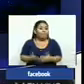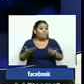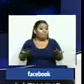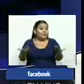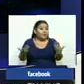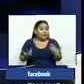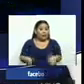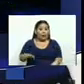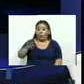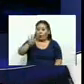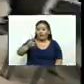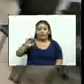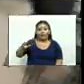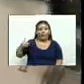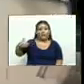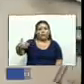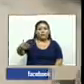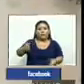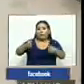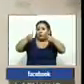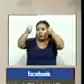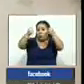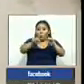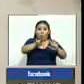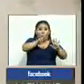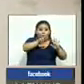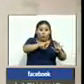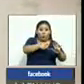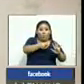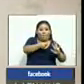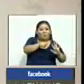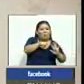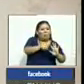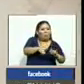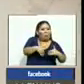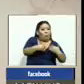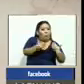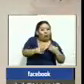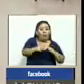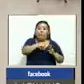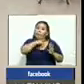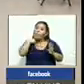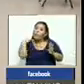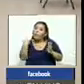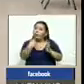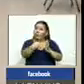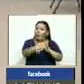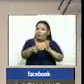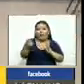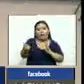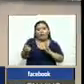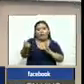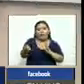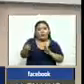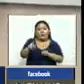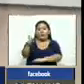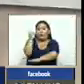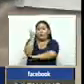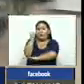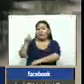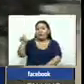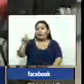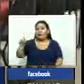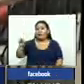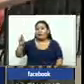Y a 45 años de prisión fueron condenados 8 policías acusados de ejecutar a 4 personas en Vías de Zaragoza, Departamento de la Libertad,